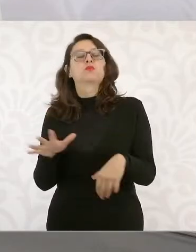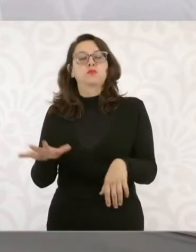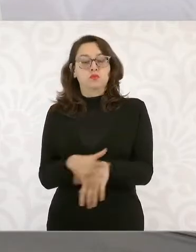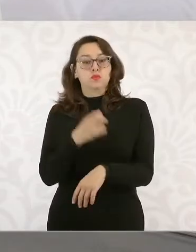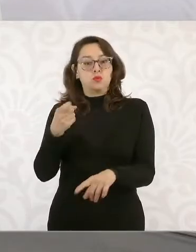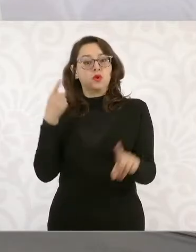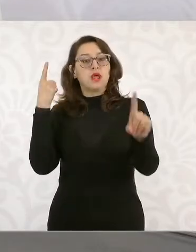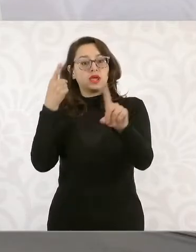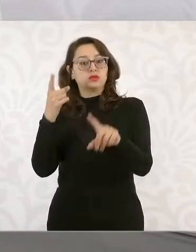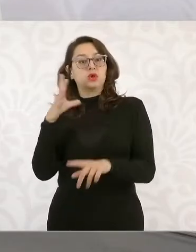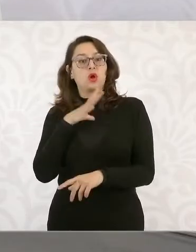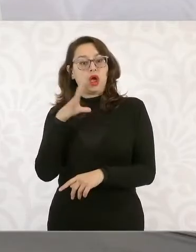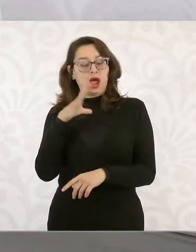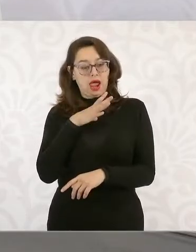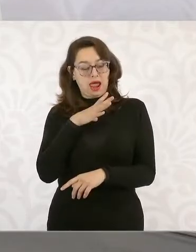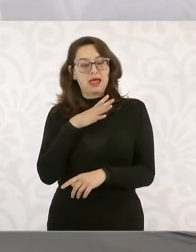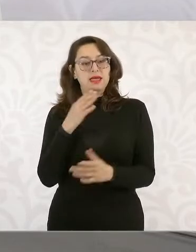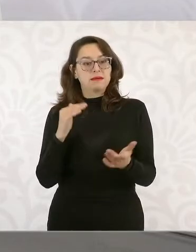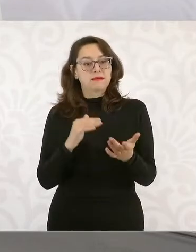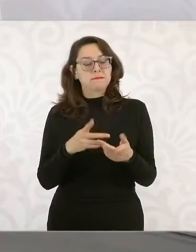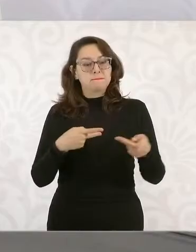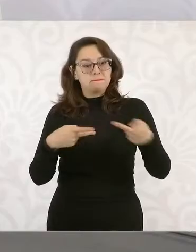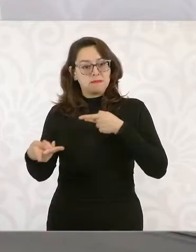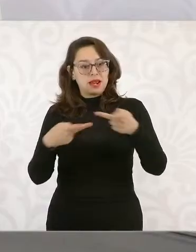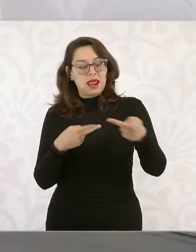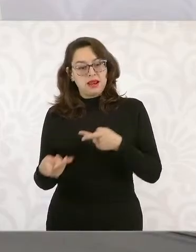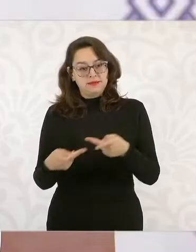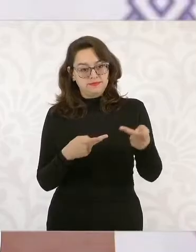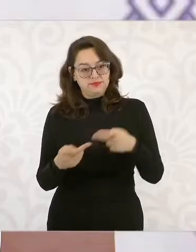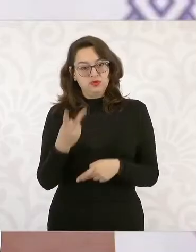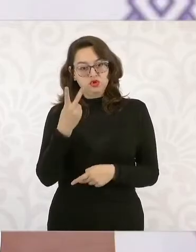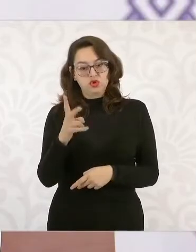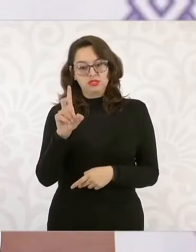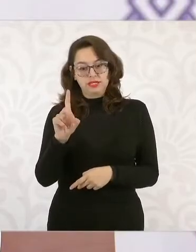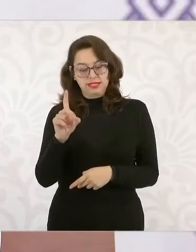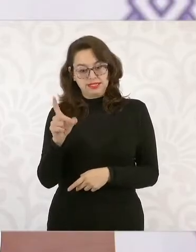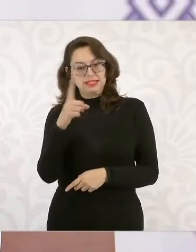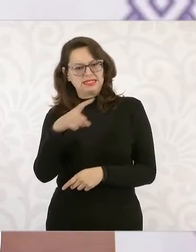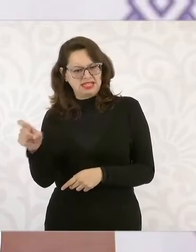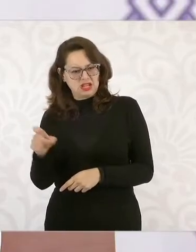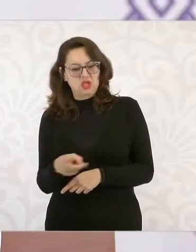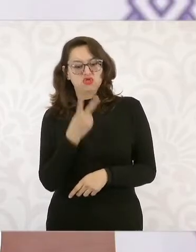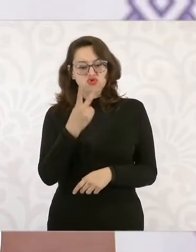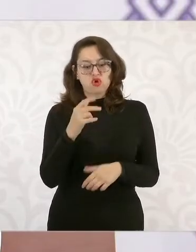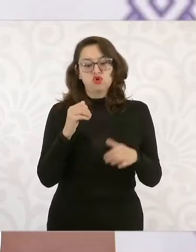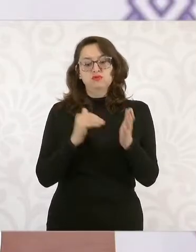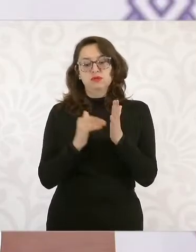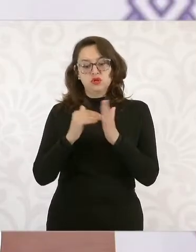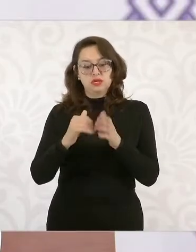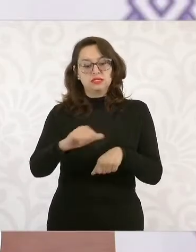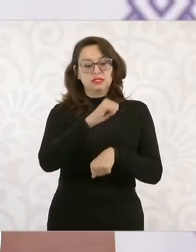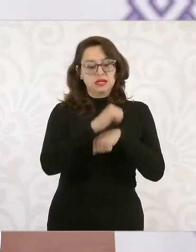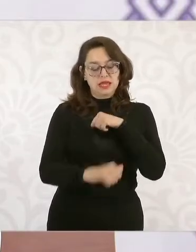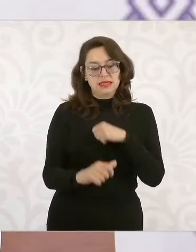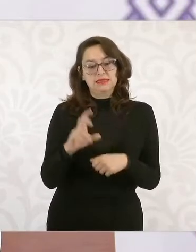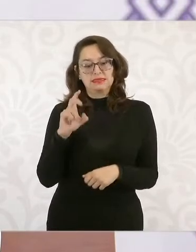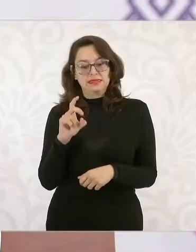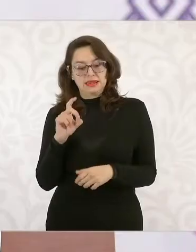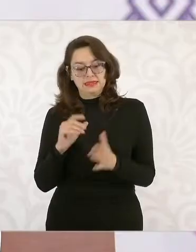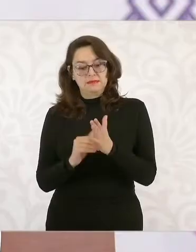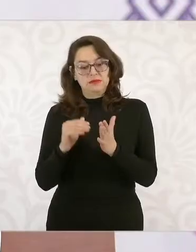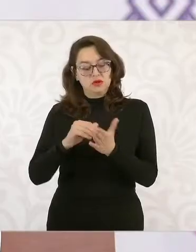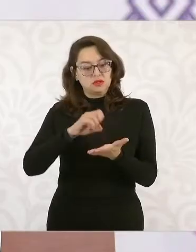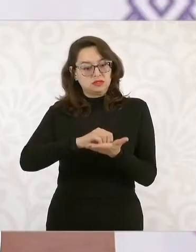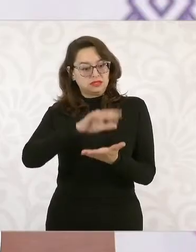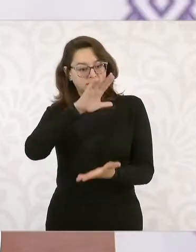estrategia 2-30-100, 2 millones de cirugías, 30 millones de consultas de especialidad y 100 millones